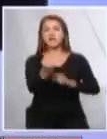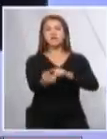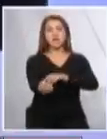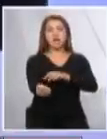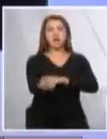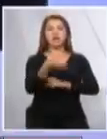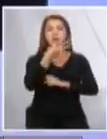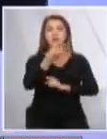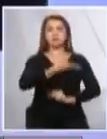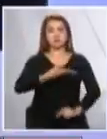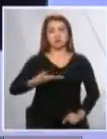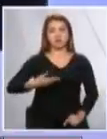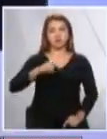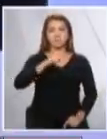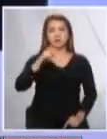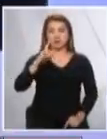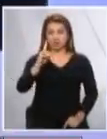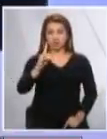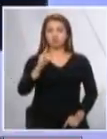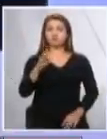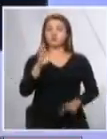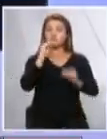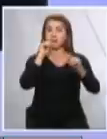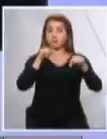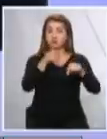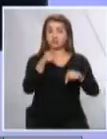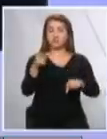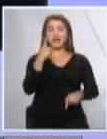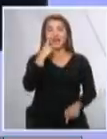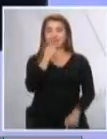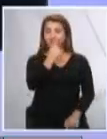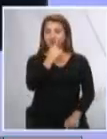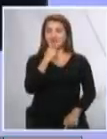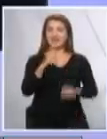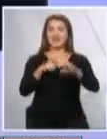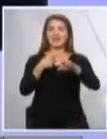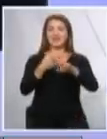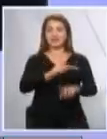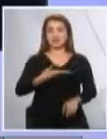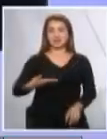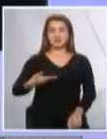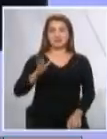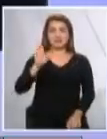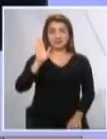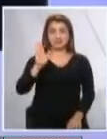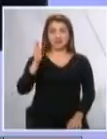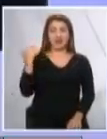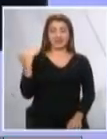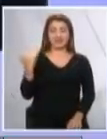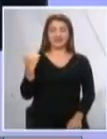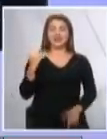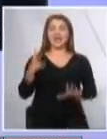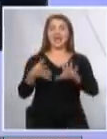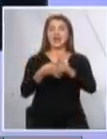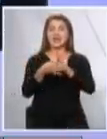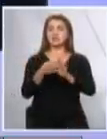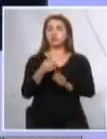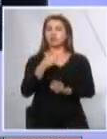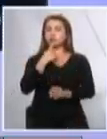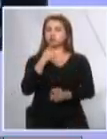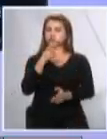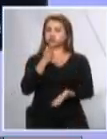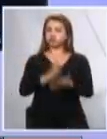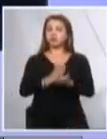dice el presidente del PPD. También habló esta semana Evelyn Matthei, la ex candidata presidencial de la Alianza. Tuvo duras palabras para